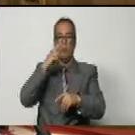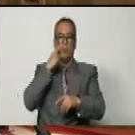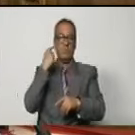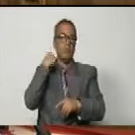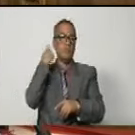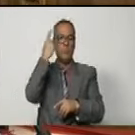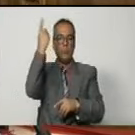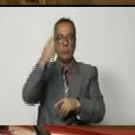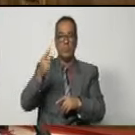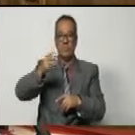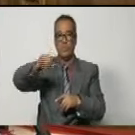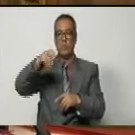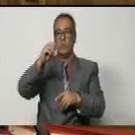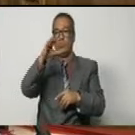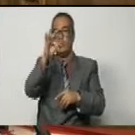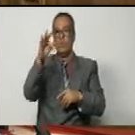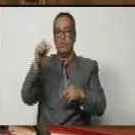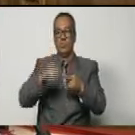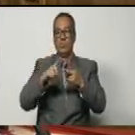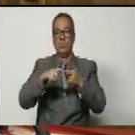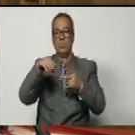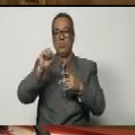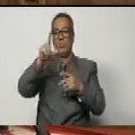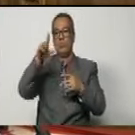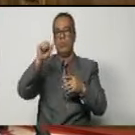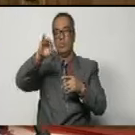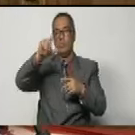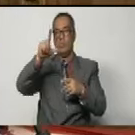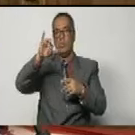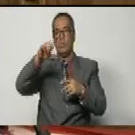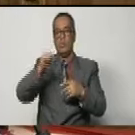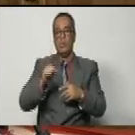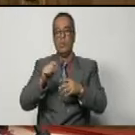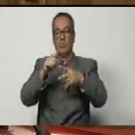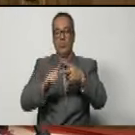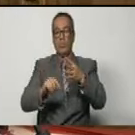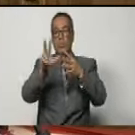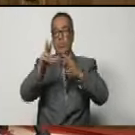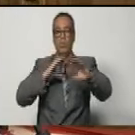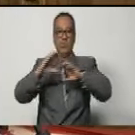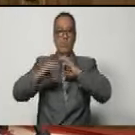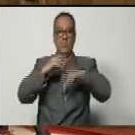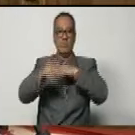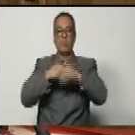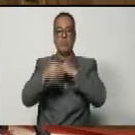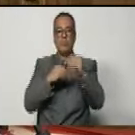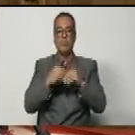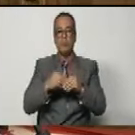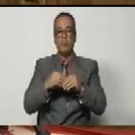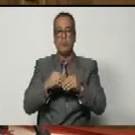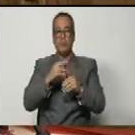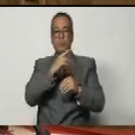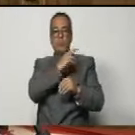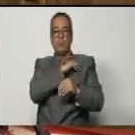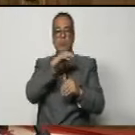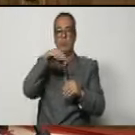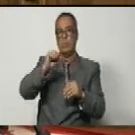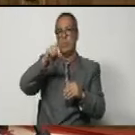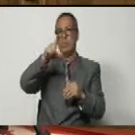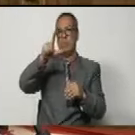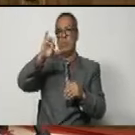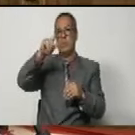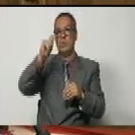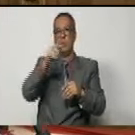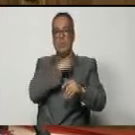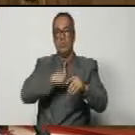heroínas patriotas Josefa Joaquina Sánchez y Eulalia Uroz. Tercero, comunicación suscrita por el ciudadano Calixto Ortega